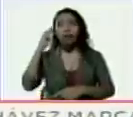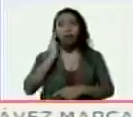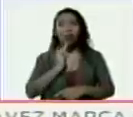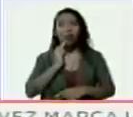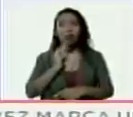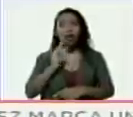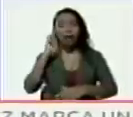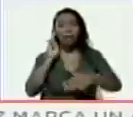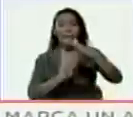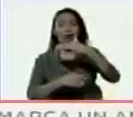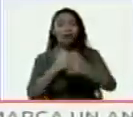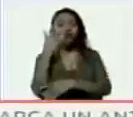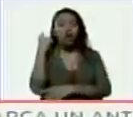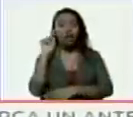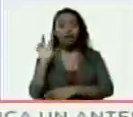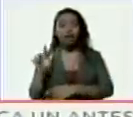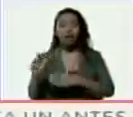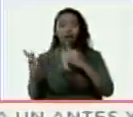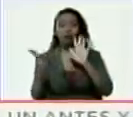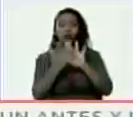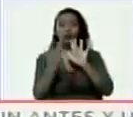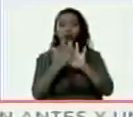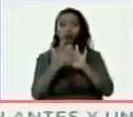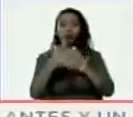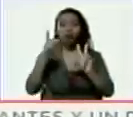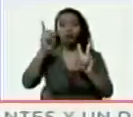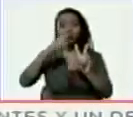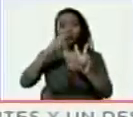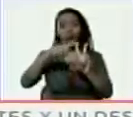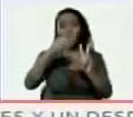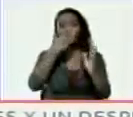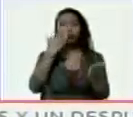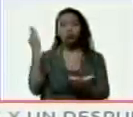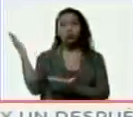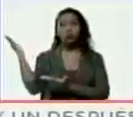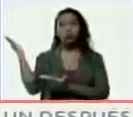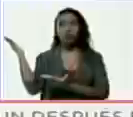de Miraflores, y con ellas retornamos el contacto a la noticia de la emisión meridiana.